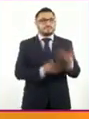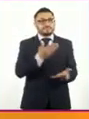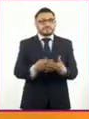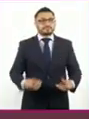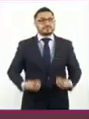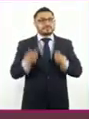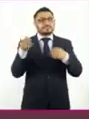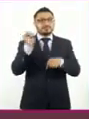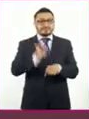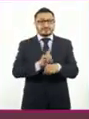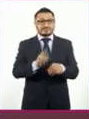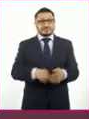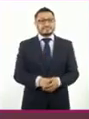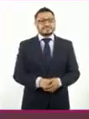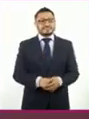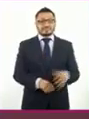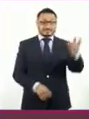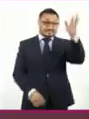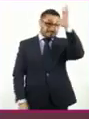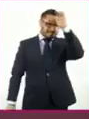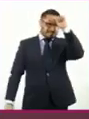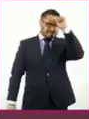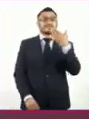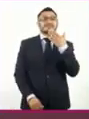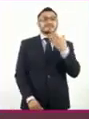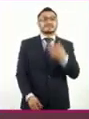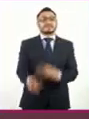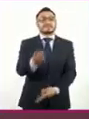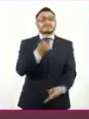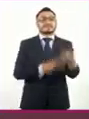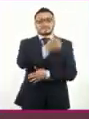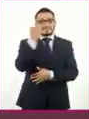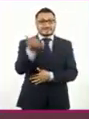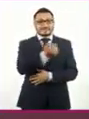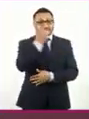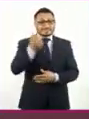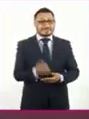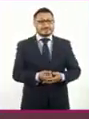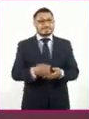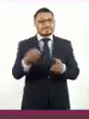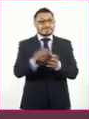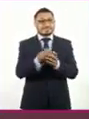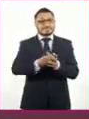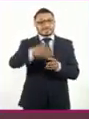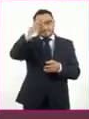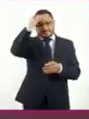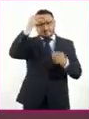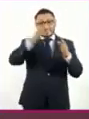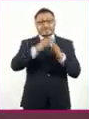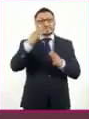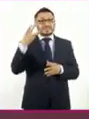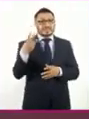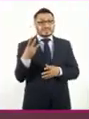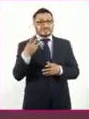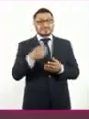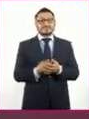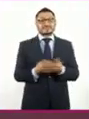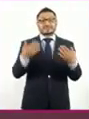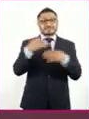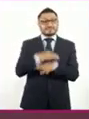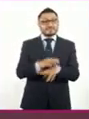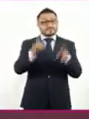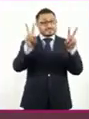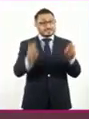cotidiana. De acuerdo. Bienvenidas alumnas y alumnos a la sesión de Aprende en Casa 3 de la